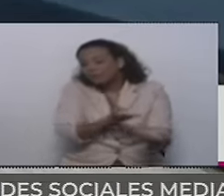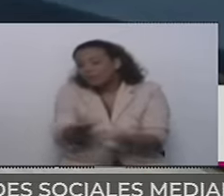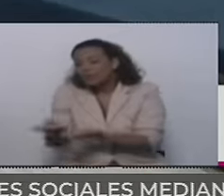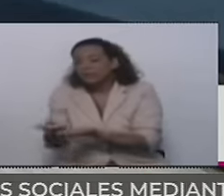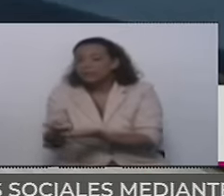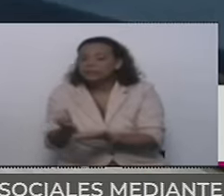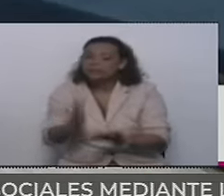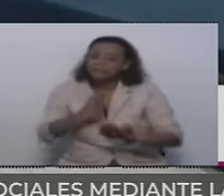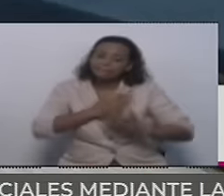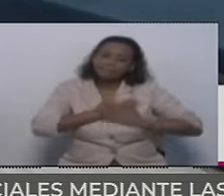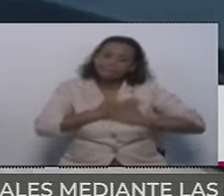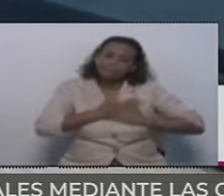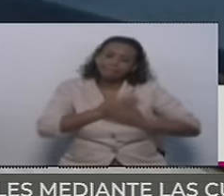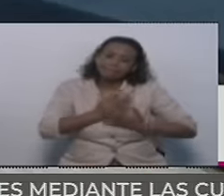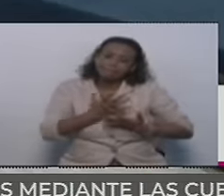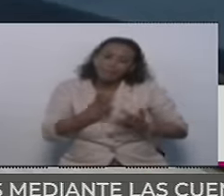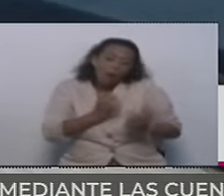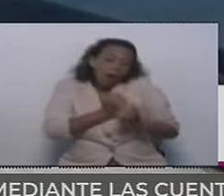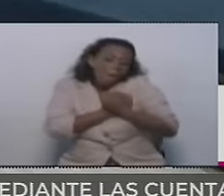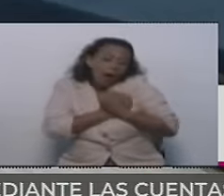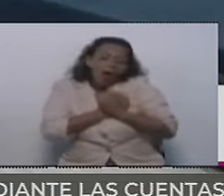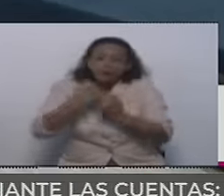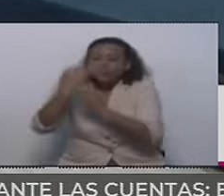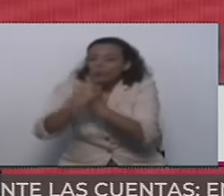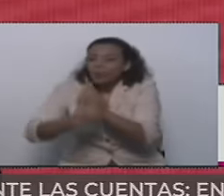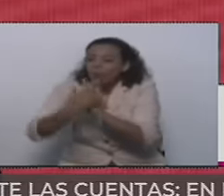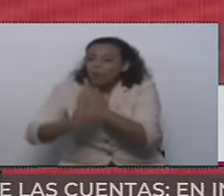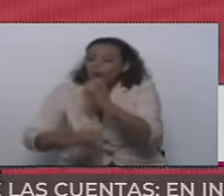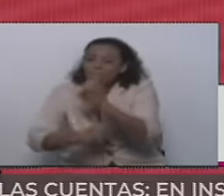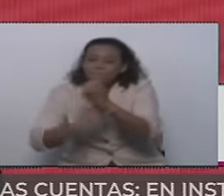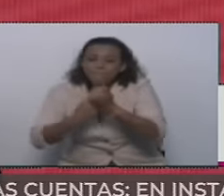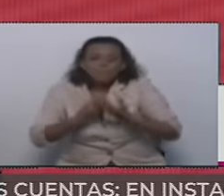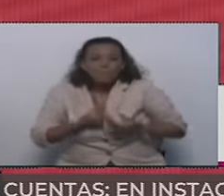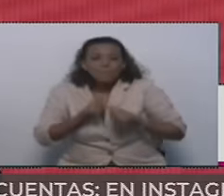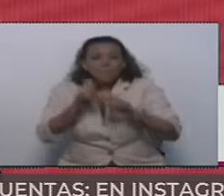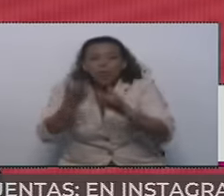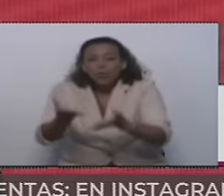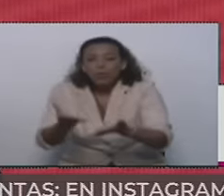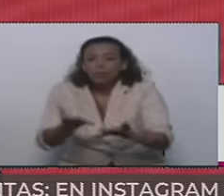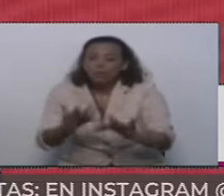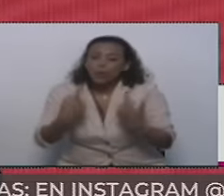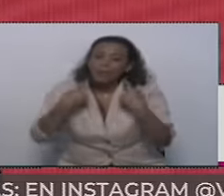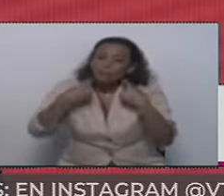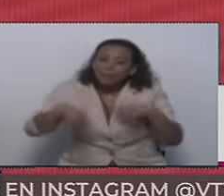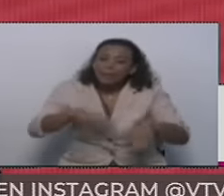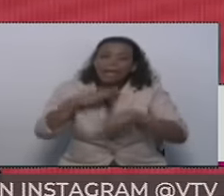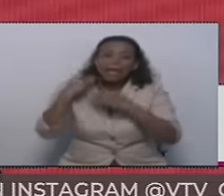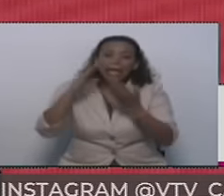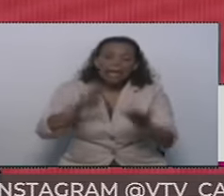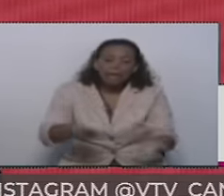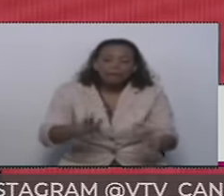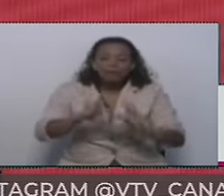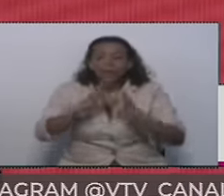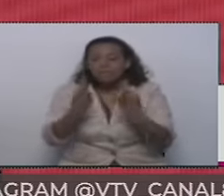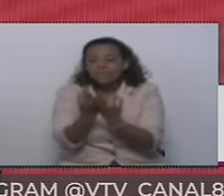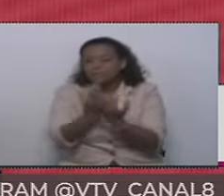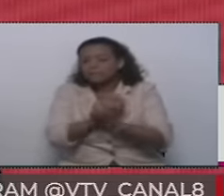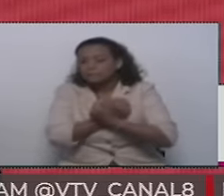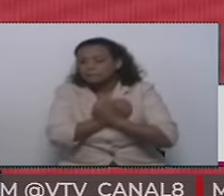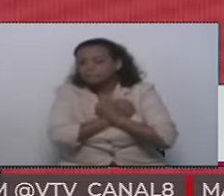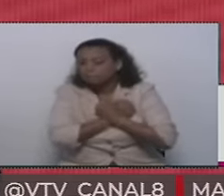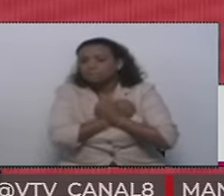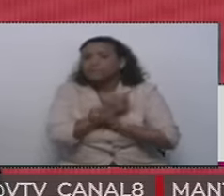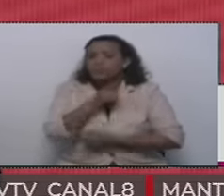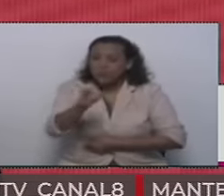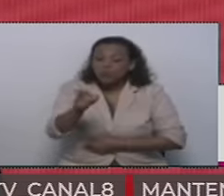transmito todo el amor y la solidaridad del pueblo de Venezuela contigo, con tu familia.